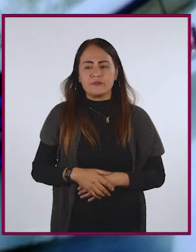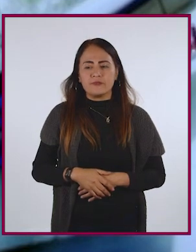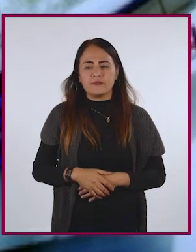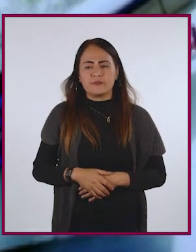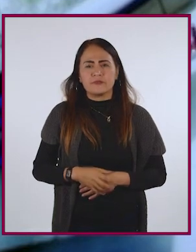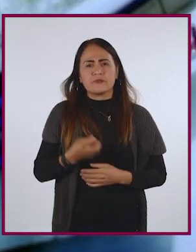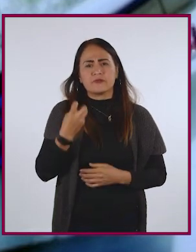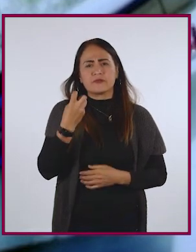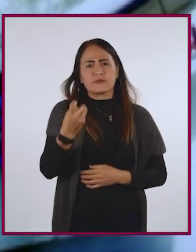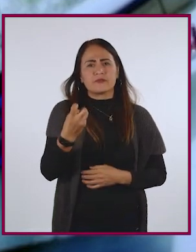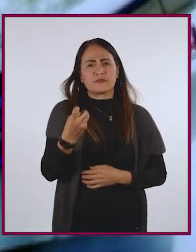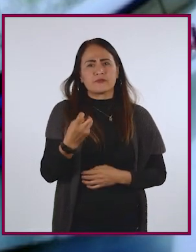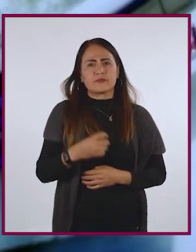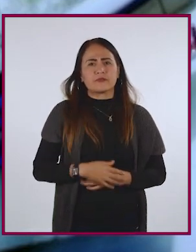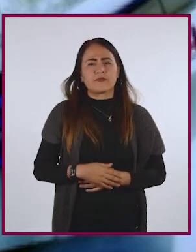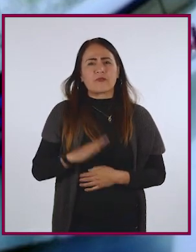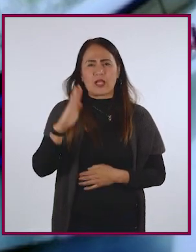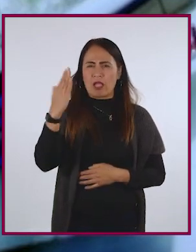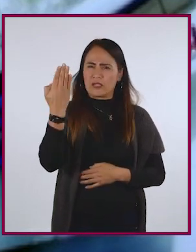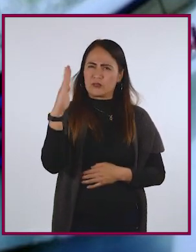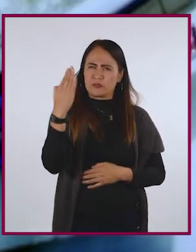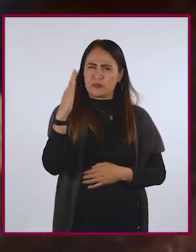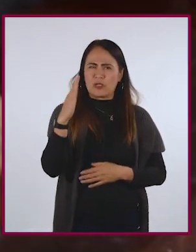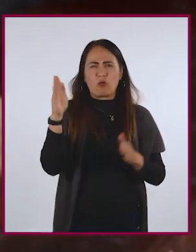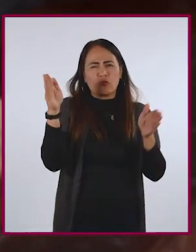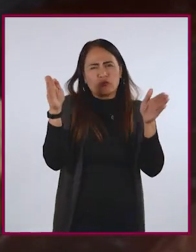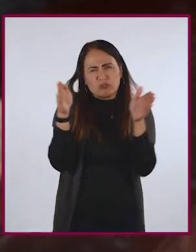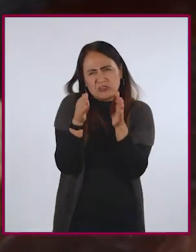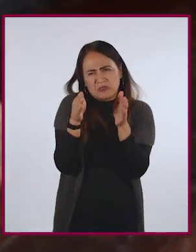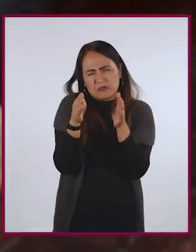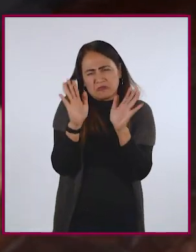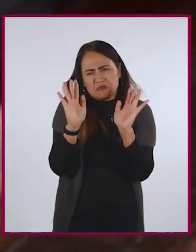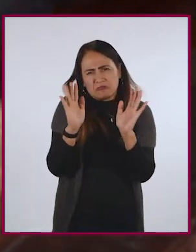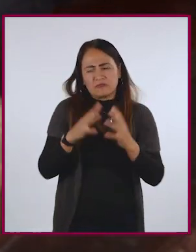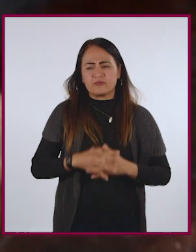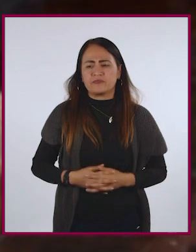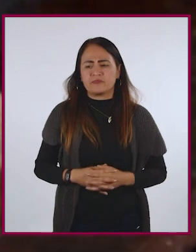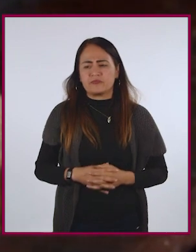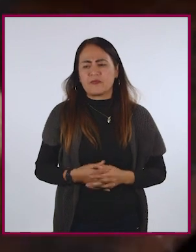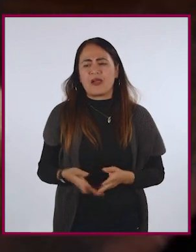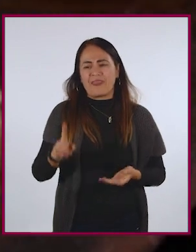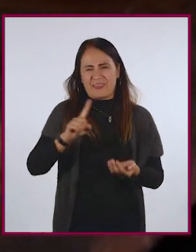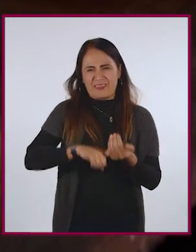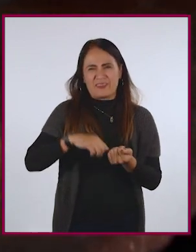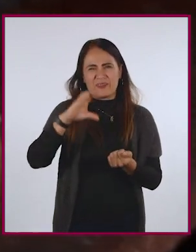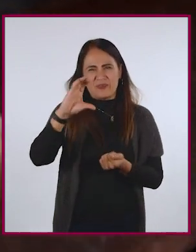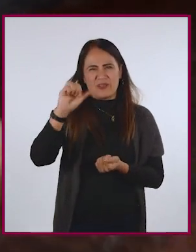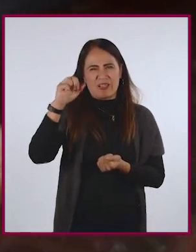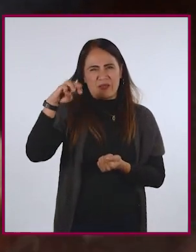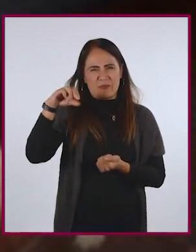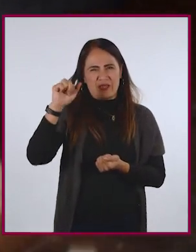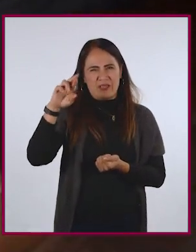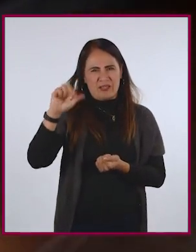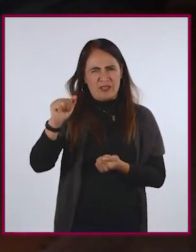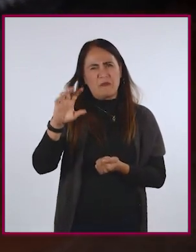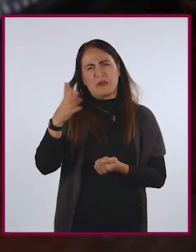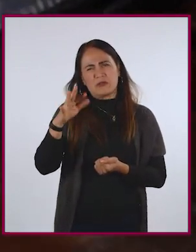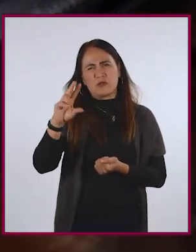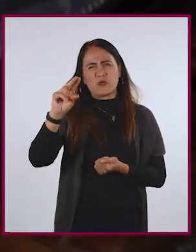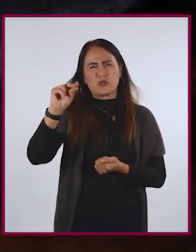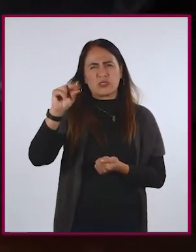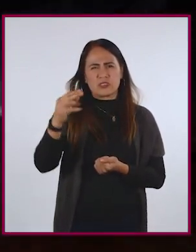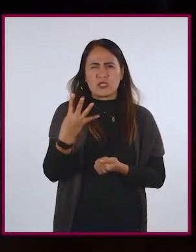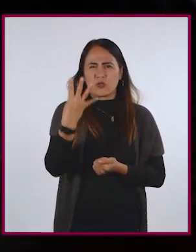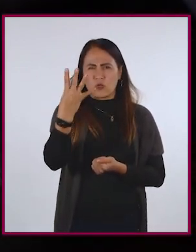es dimensionalmente un espejo muy chico, ¿sí? El espejo de la cámara Smith, unos